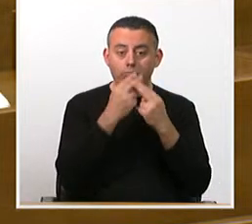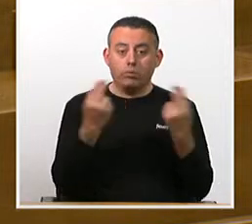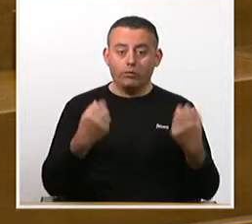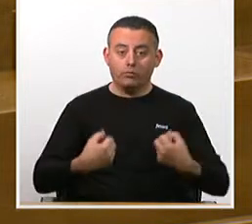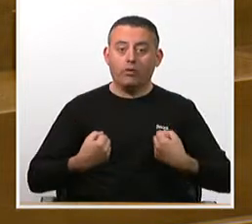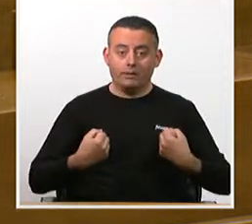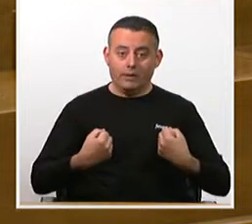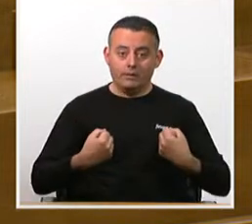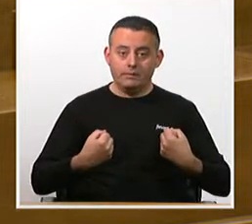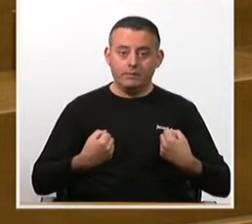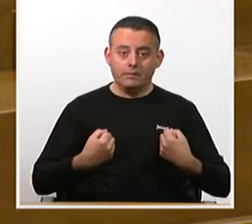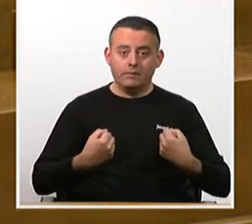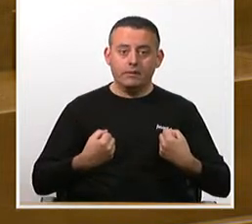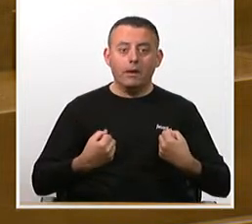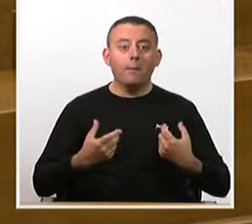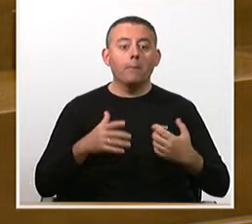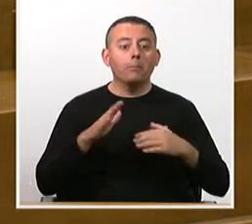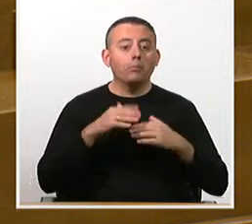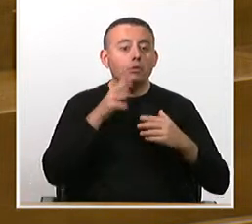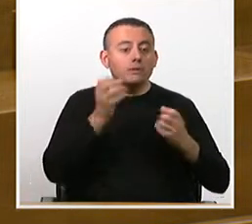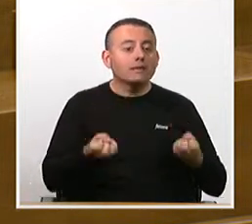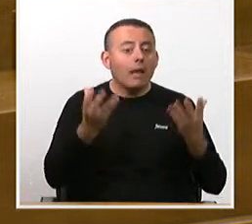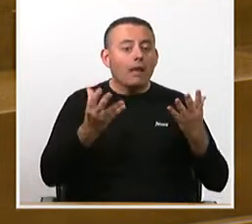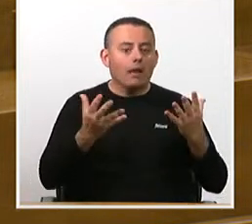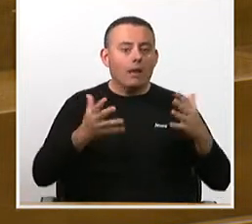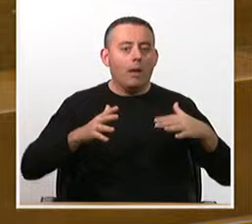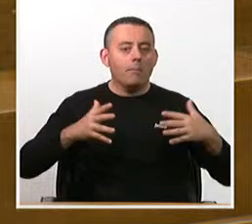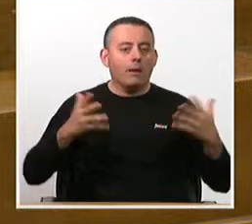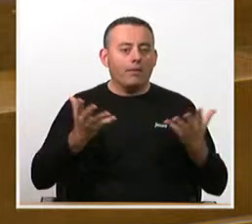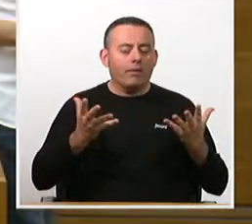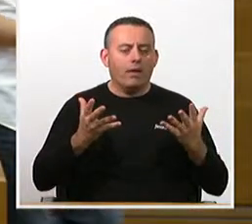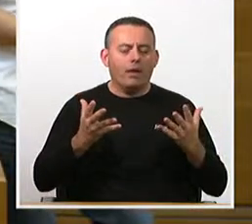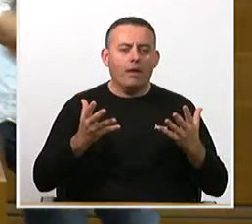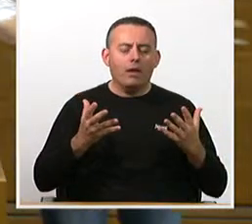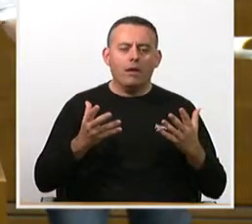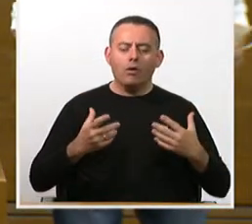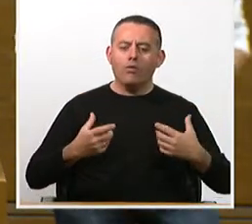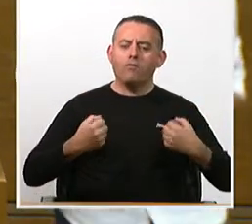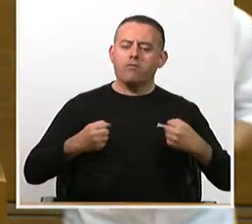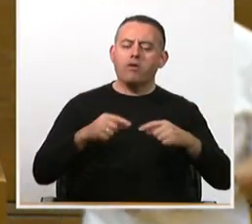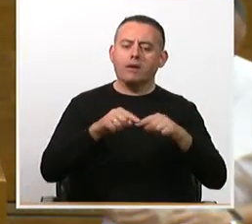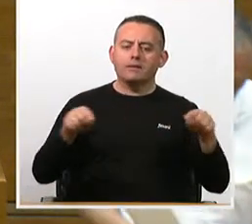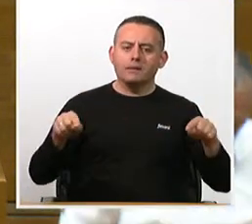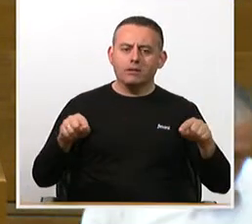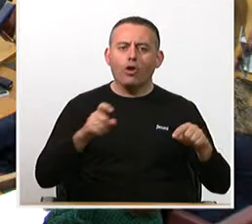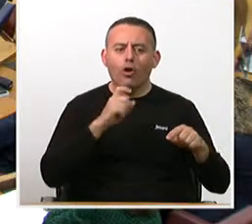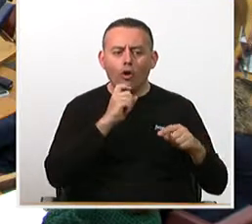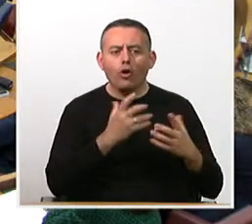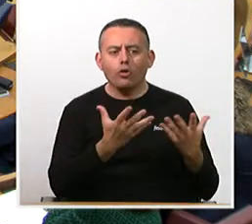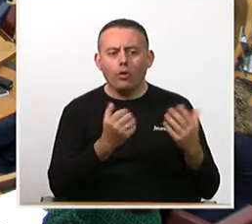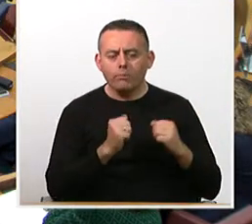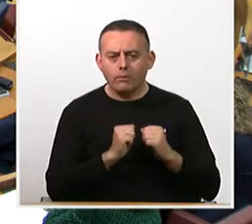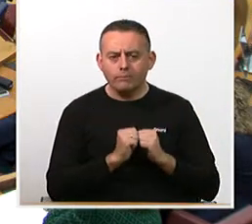de situ de emergencia much graci